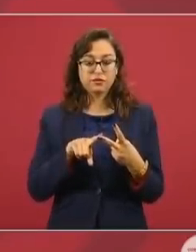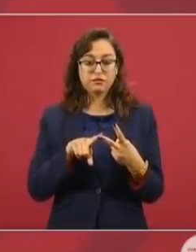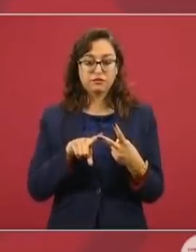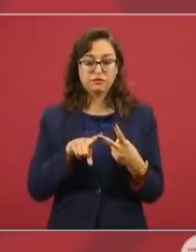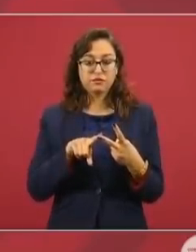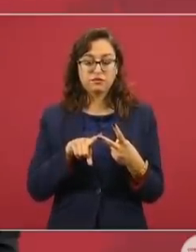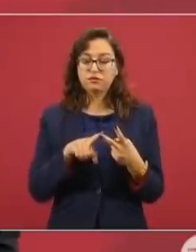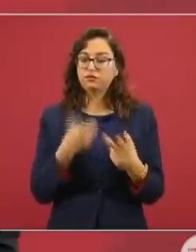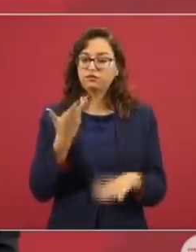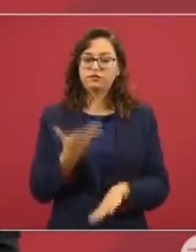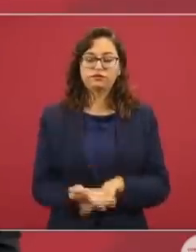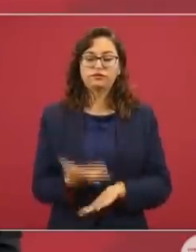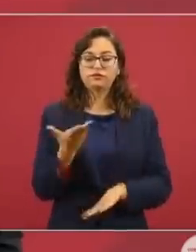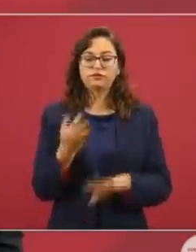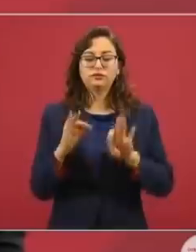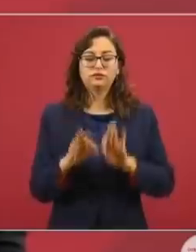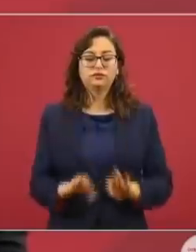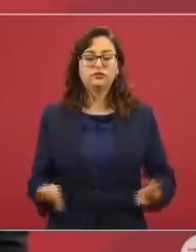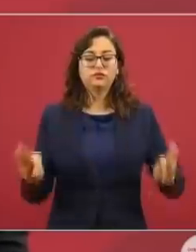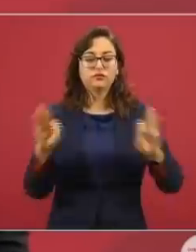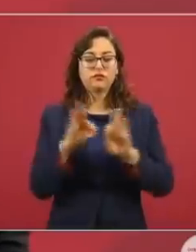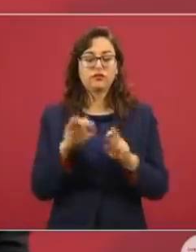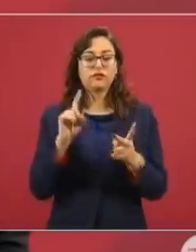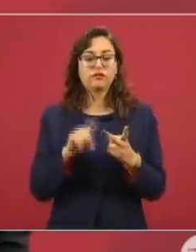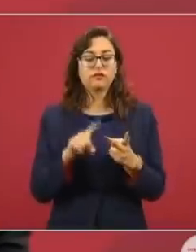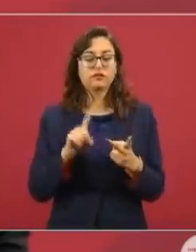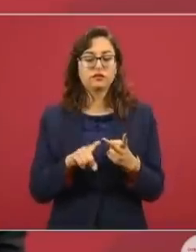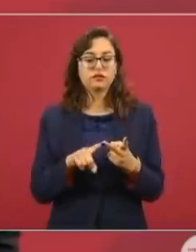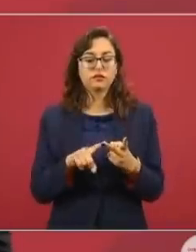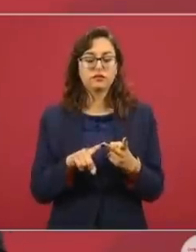muy importante es que